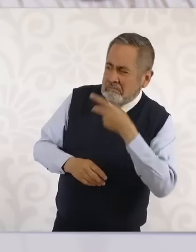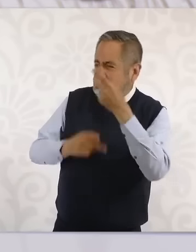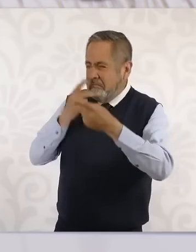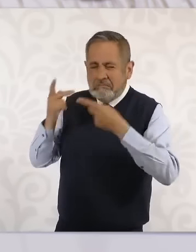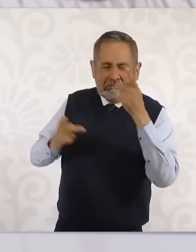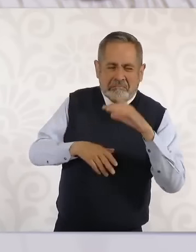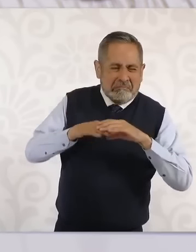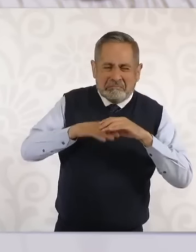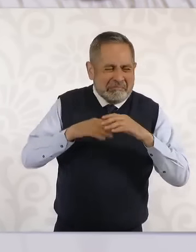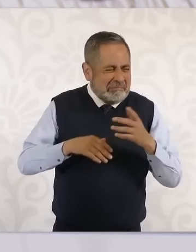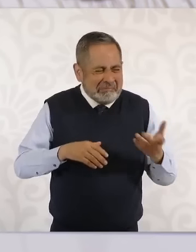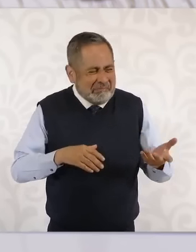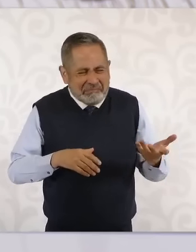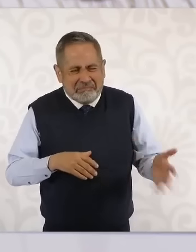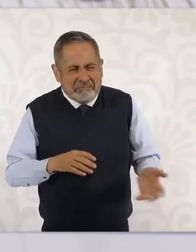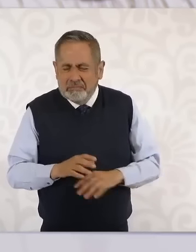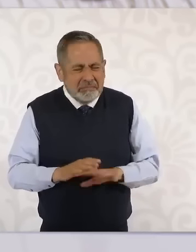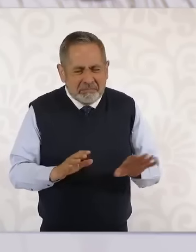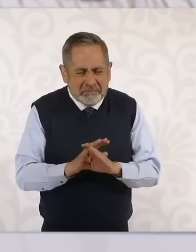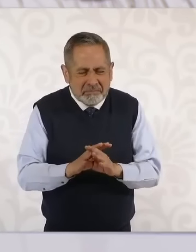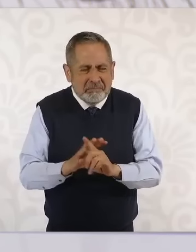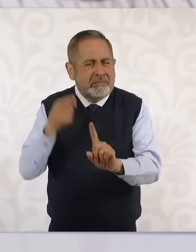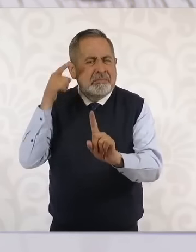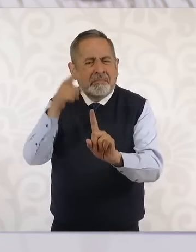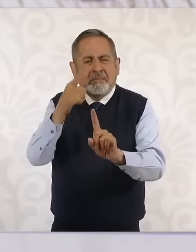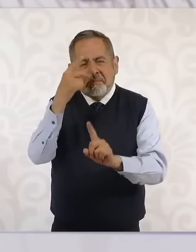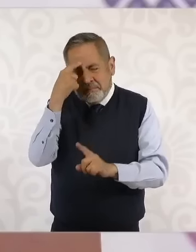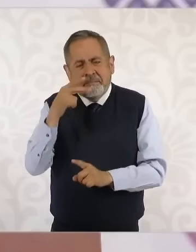Y ¿qué objetivo tiene esto?